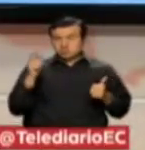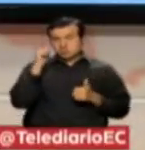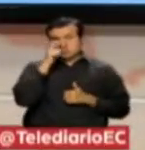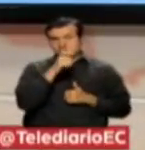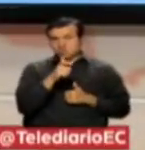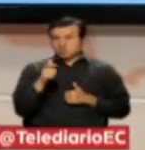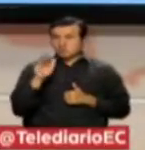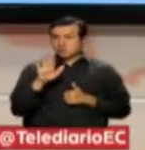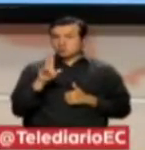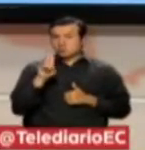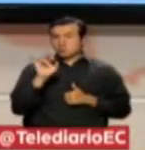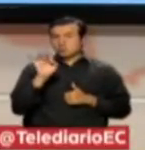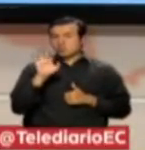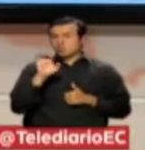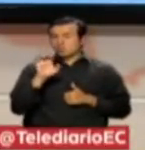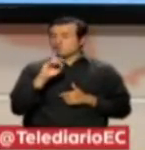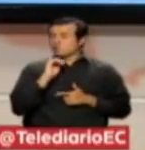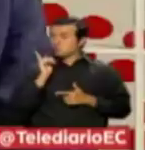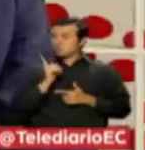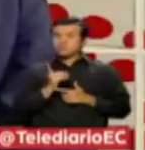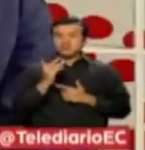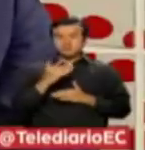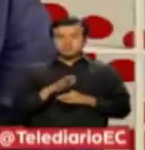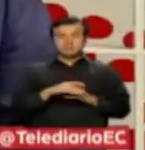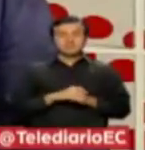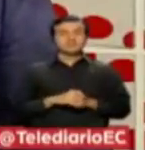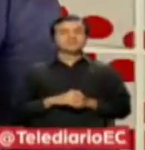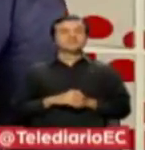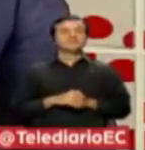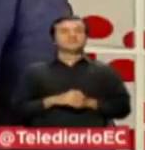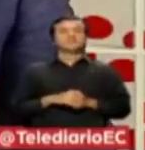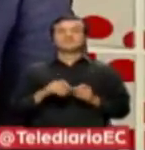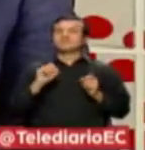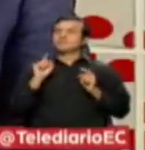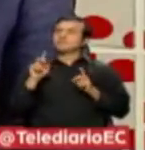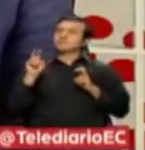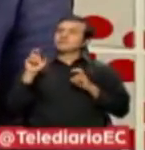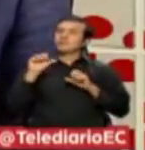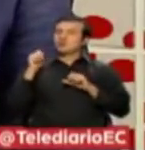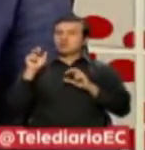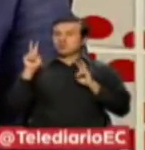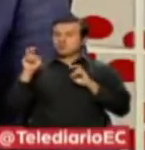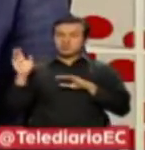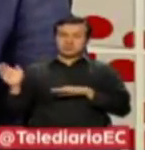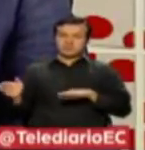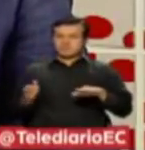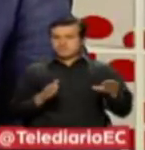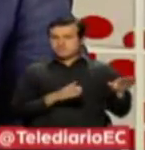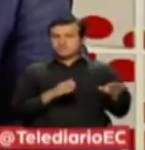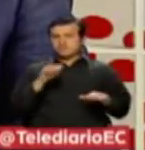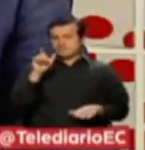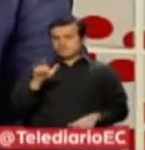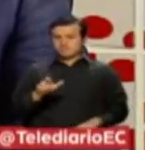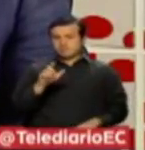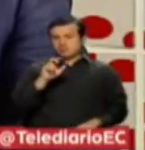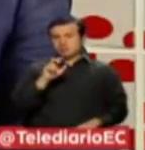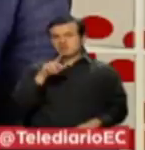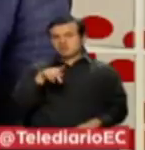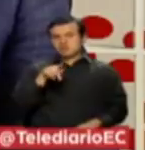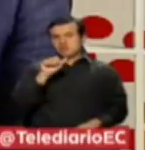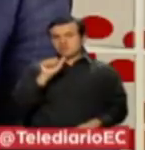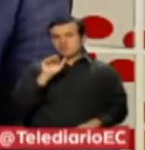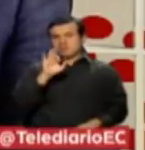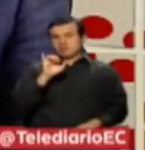con la UAPE. Le quiero consultar respecto de otro tema. El señor Ricardo Patiño,